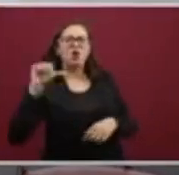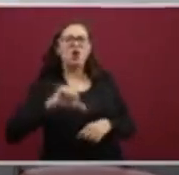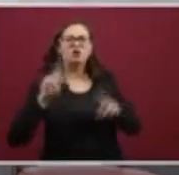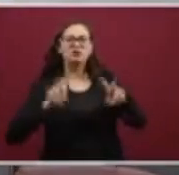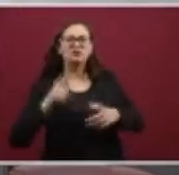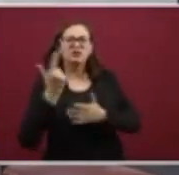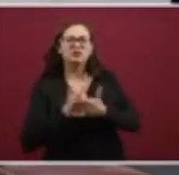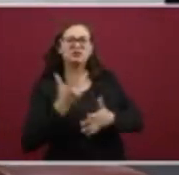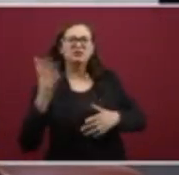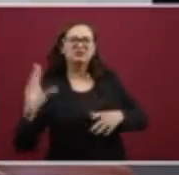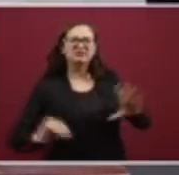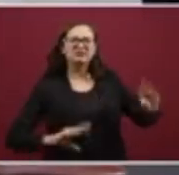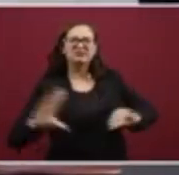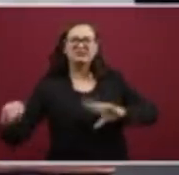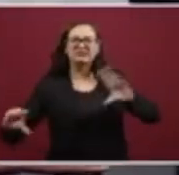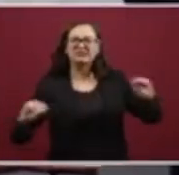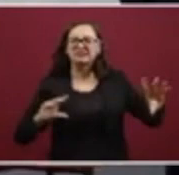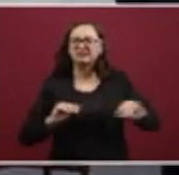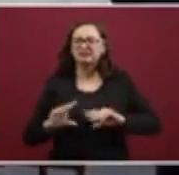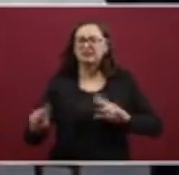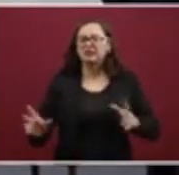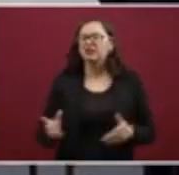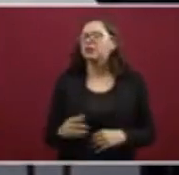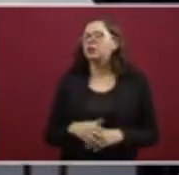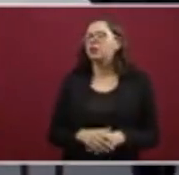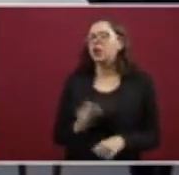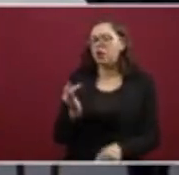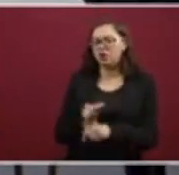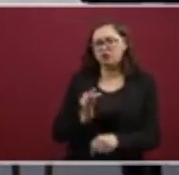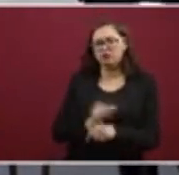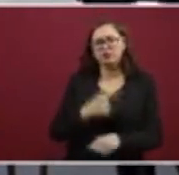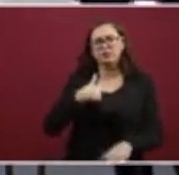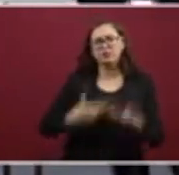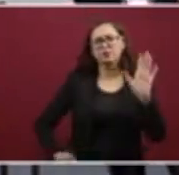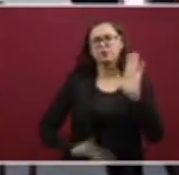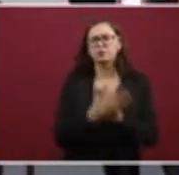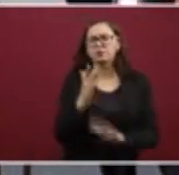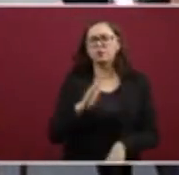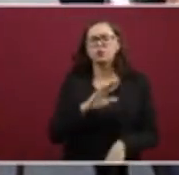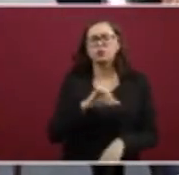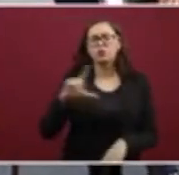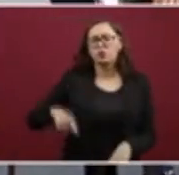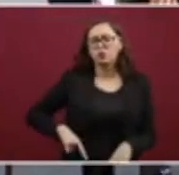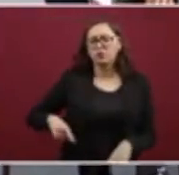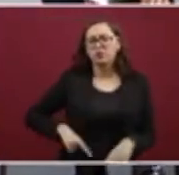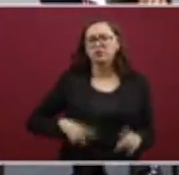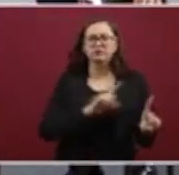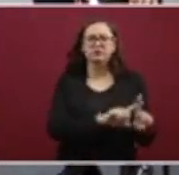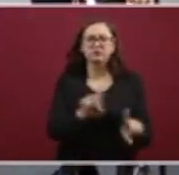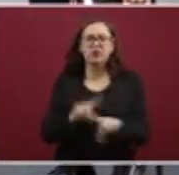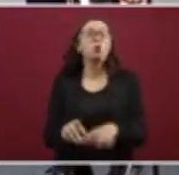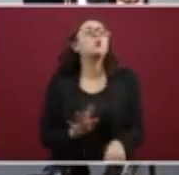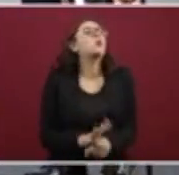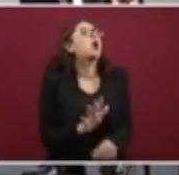Sí. Pues asuntos del gobierno. Vamos a ver.